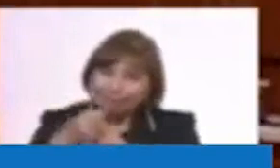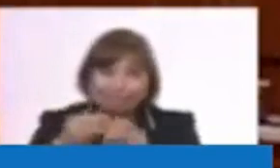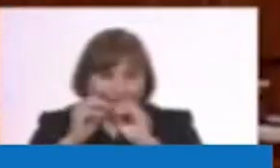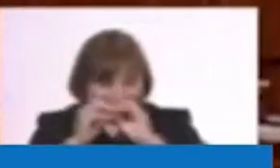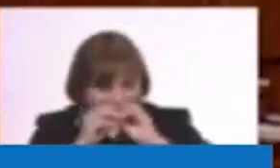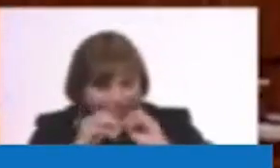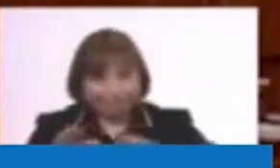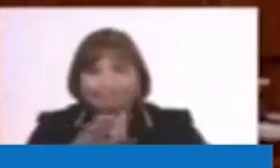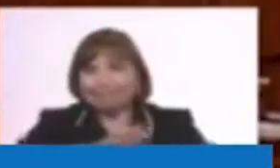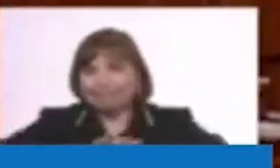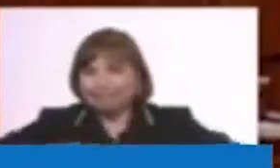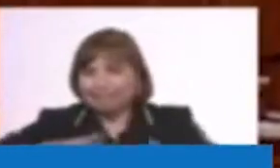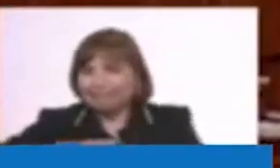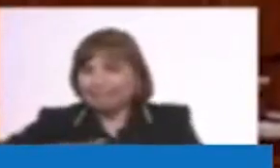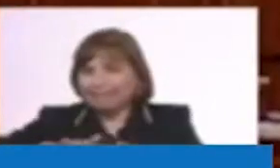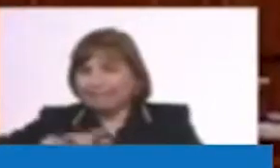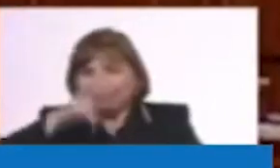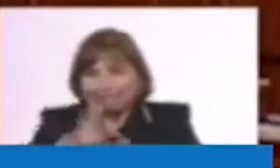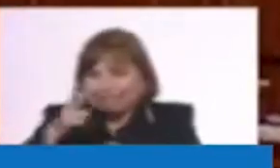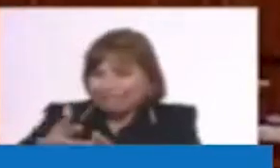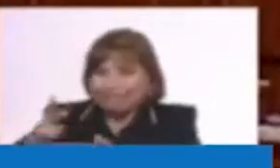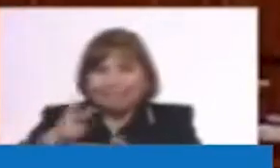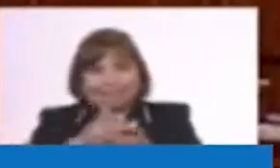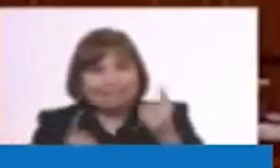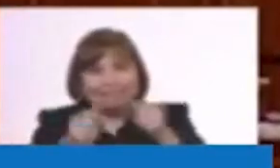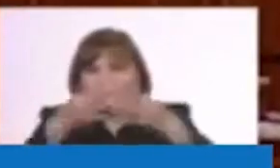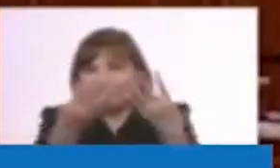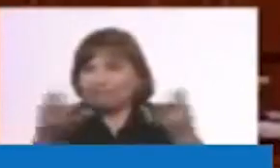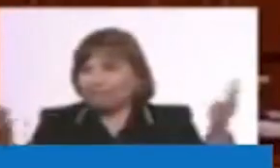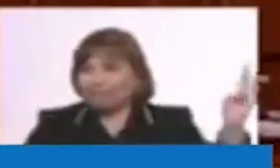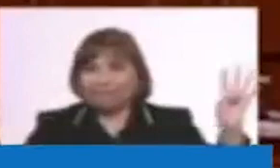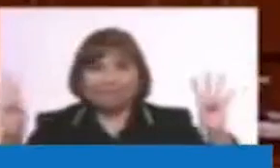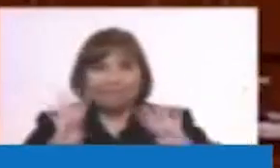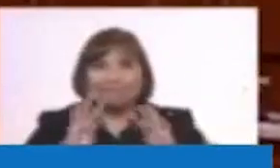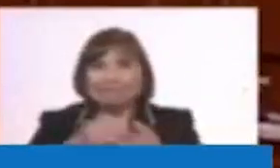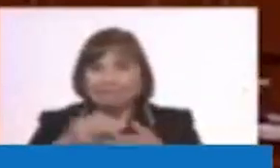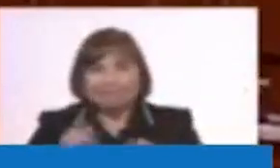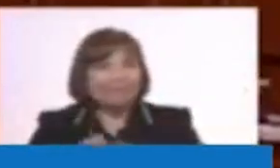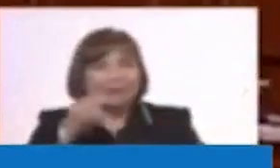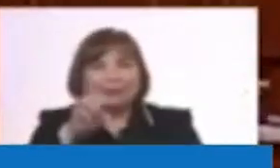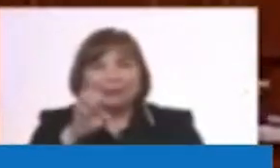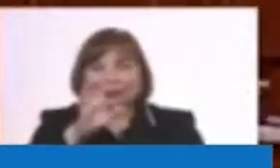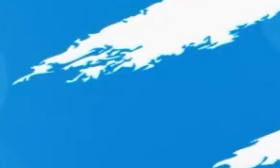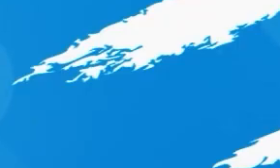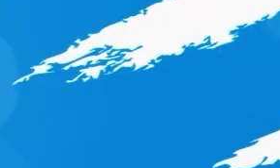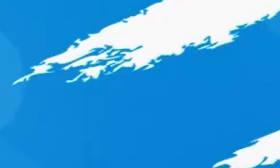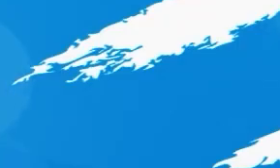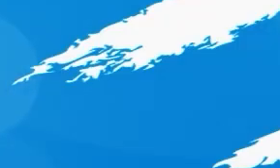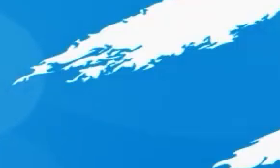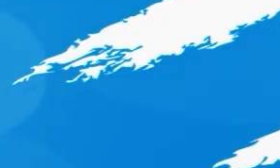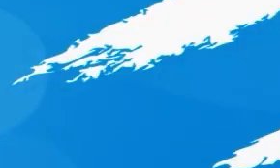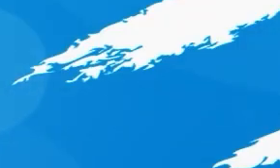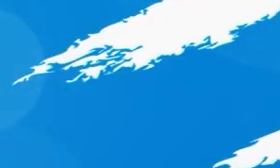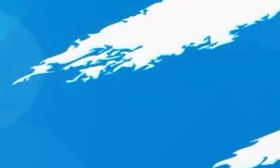rehabilitación de sus terminales playa de estacionamiento y cerco perimétrico con una inversión de 141 millones de soles